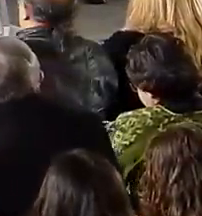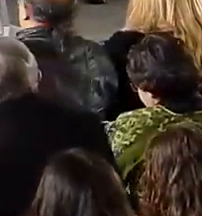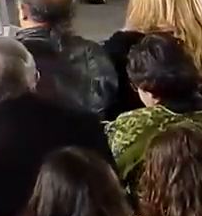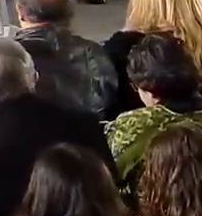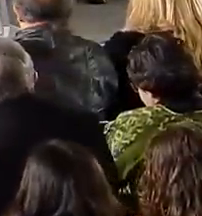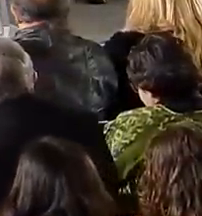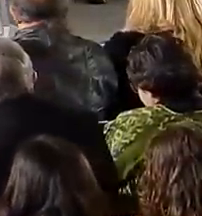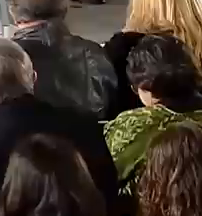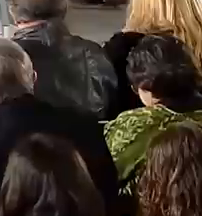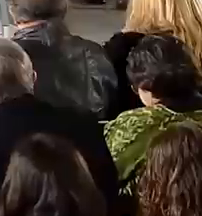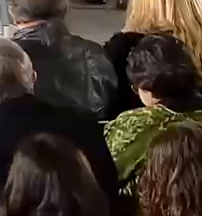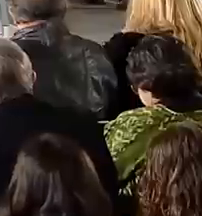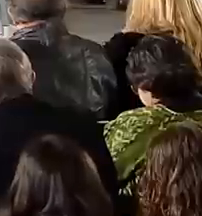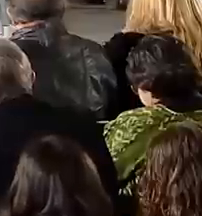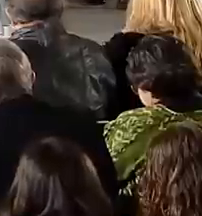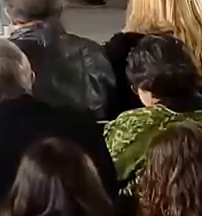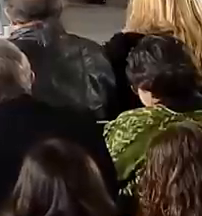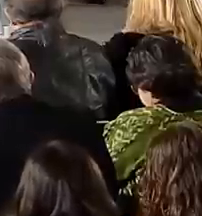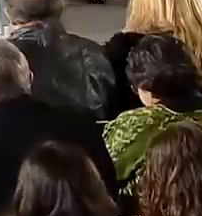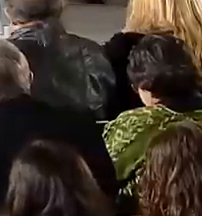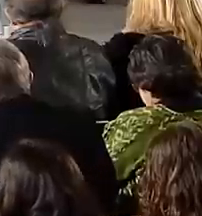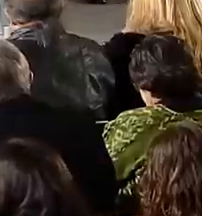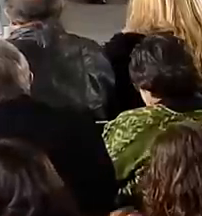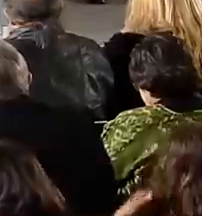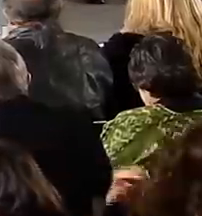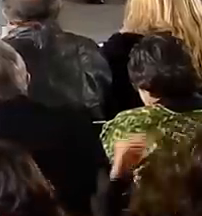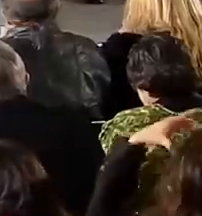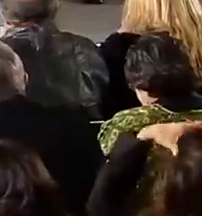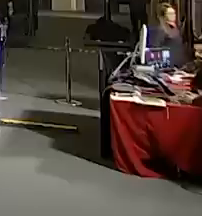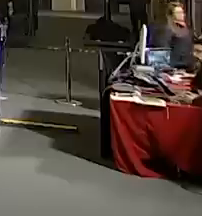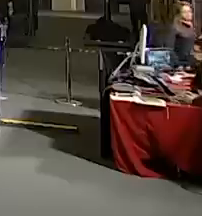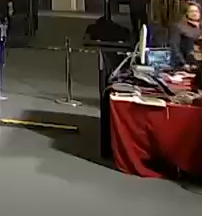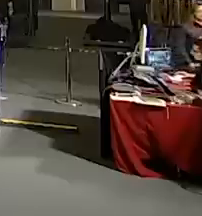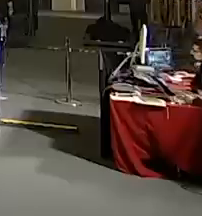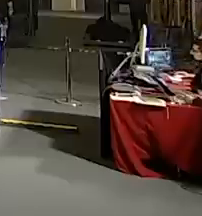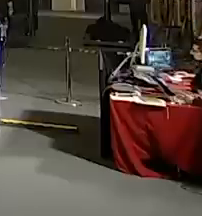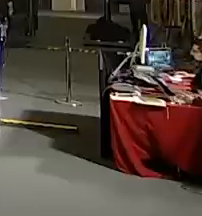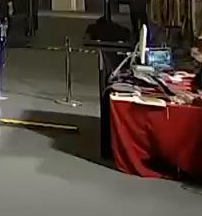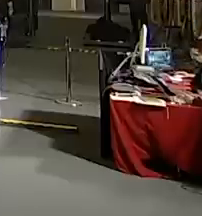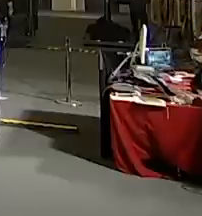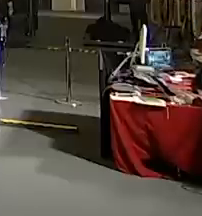Bueno, este es el tema de hoy para